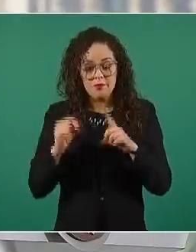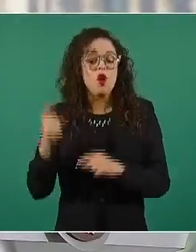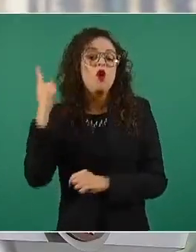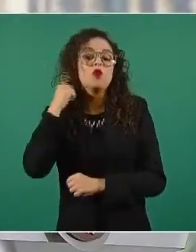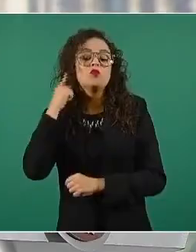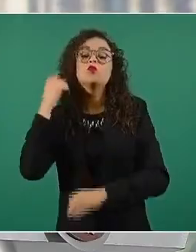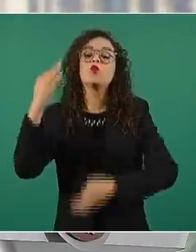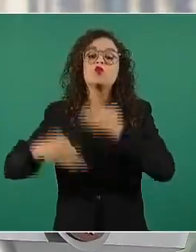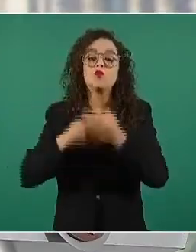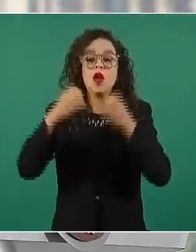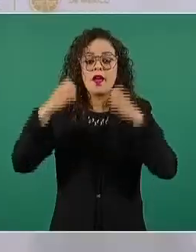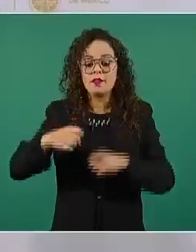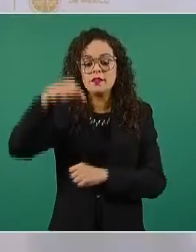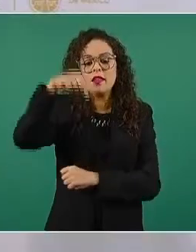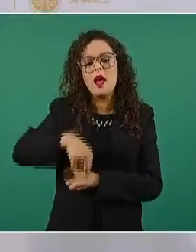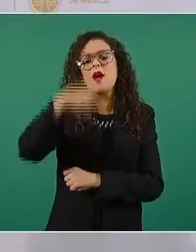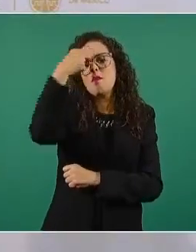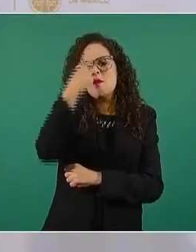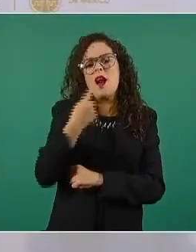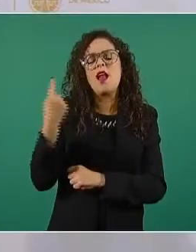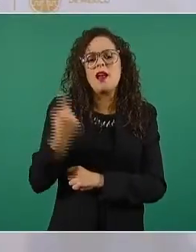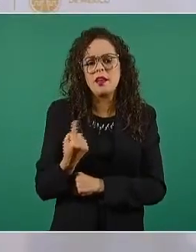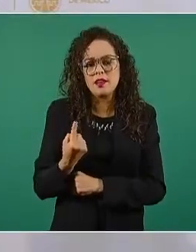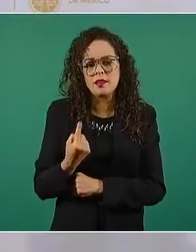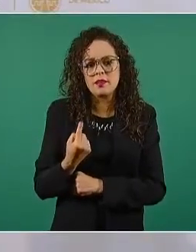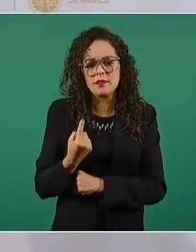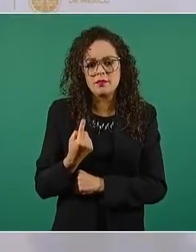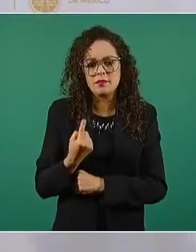aquí con un propósito.